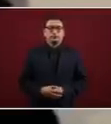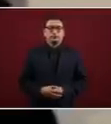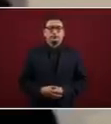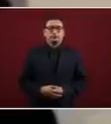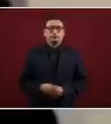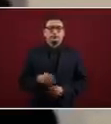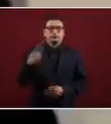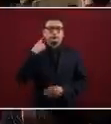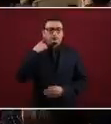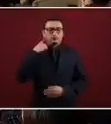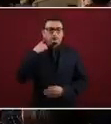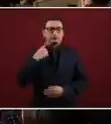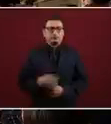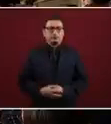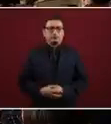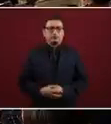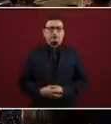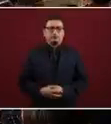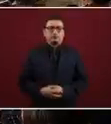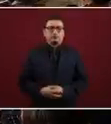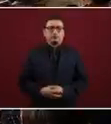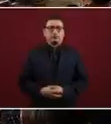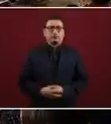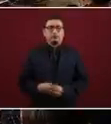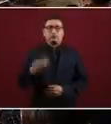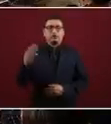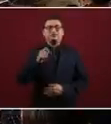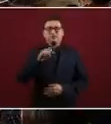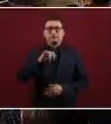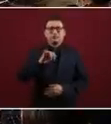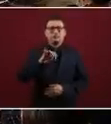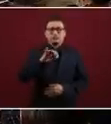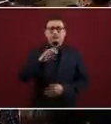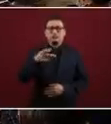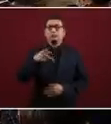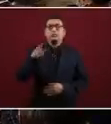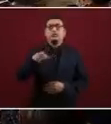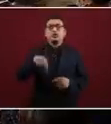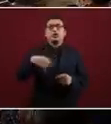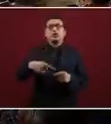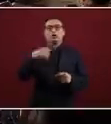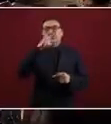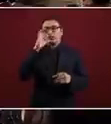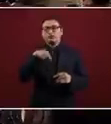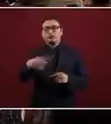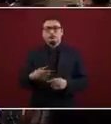foto. Sí. Y así nos pudo haber llegado a miles de reporteros. Sí, llegó, pero esta fue el día siguiente.